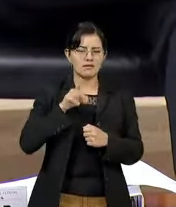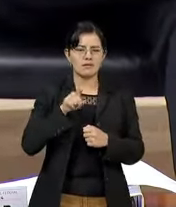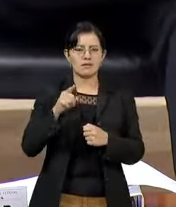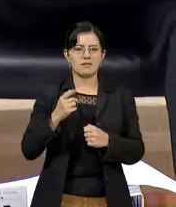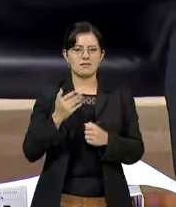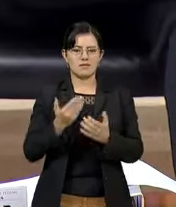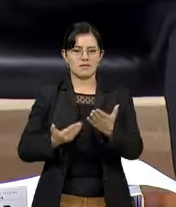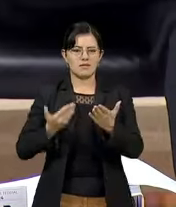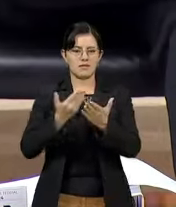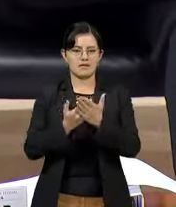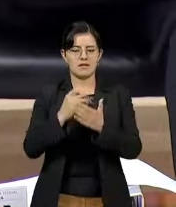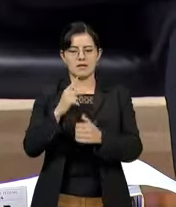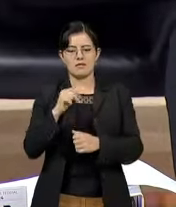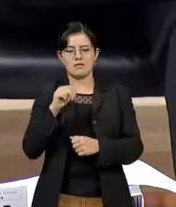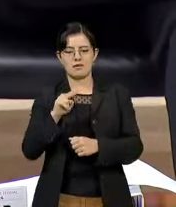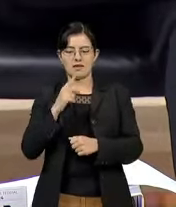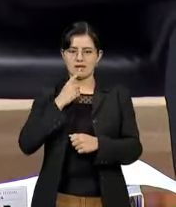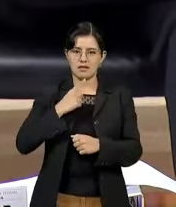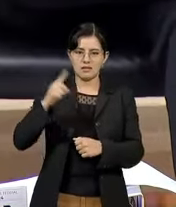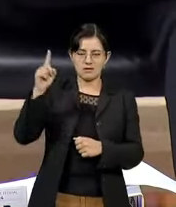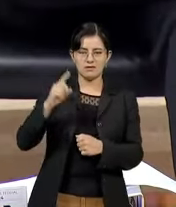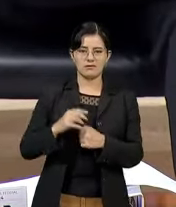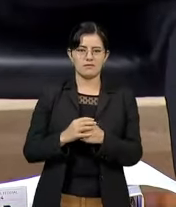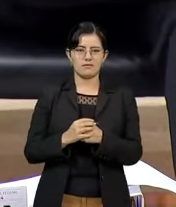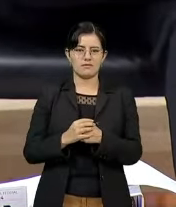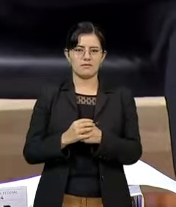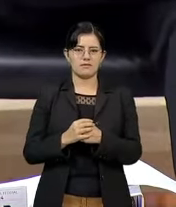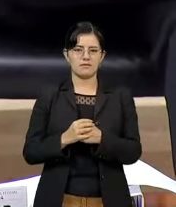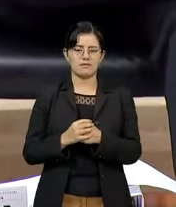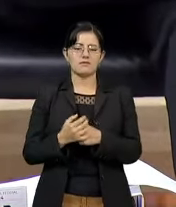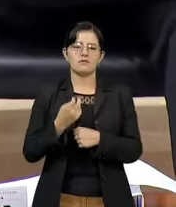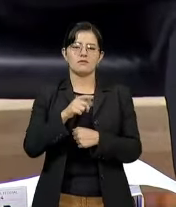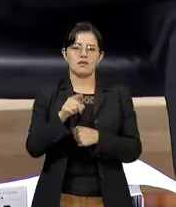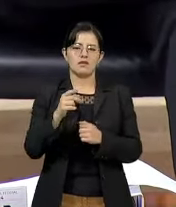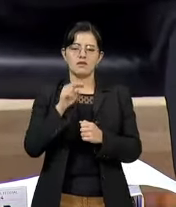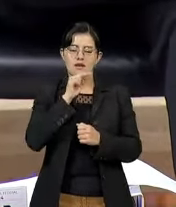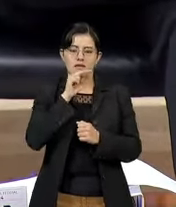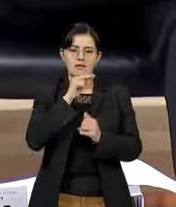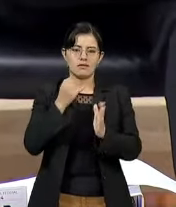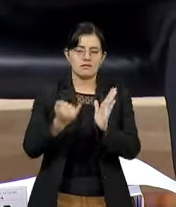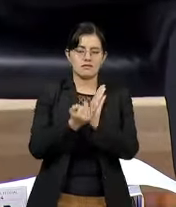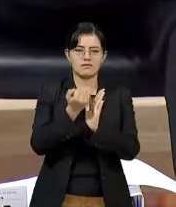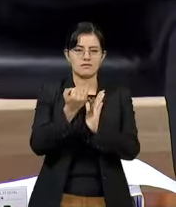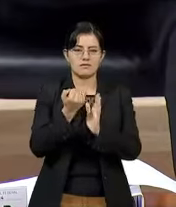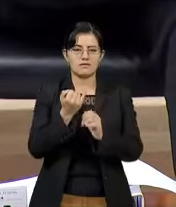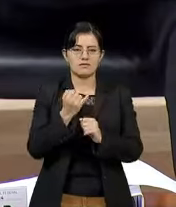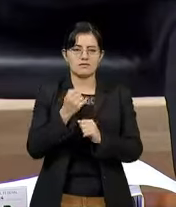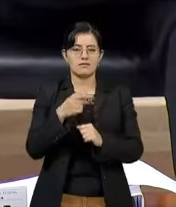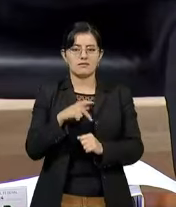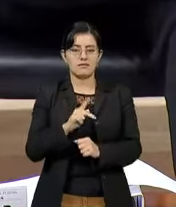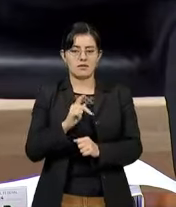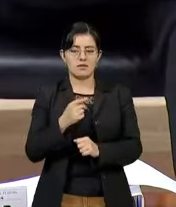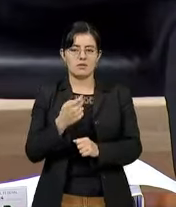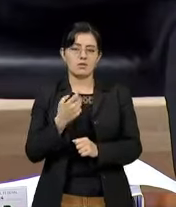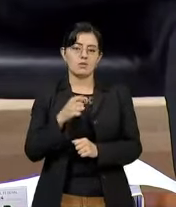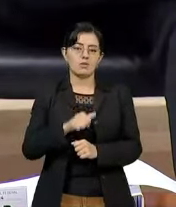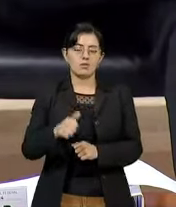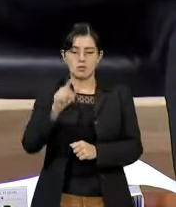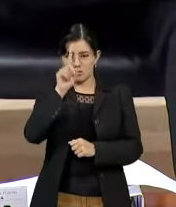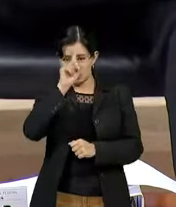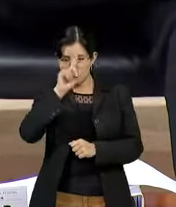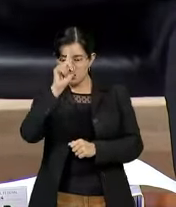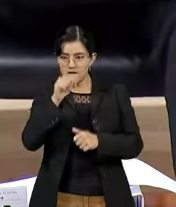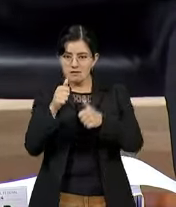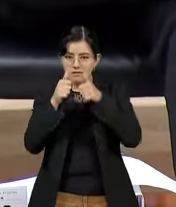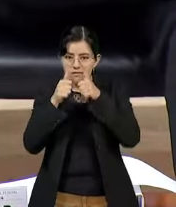Nacional una queja Expedito se toman determinaciones pero conos no los ven no las oyen no las